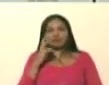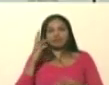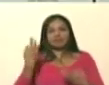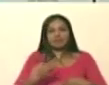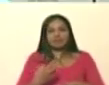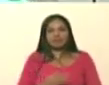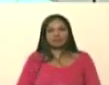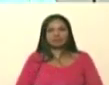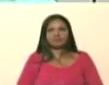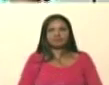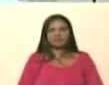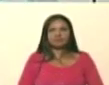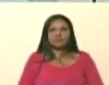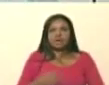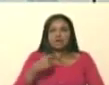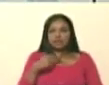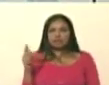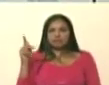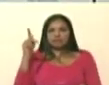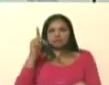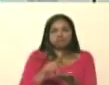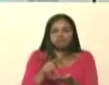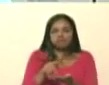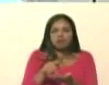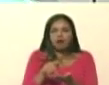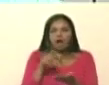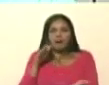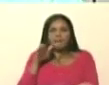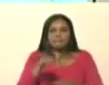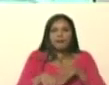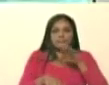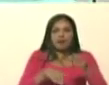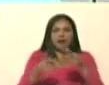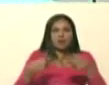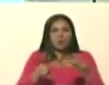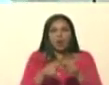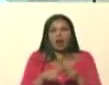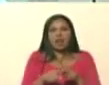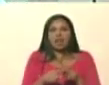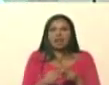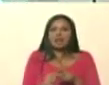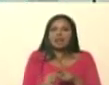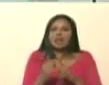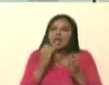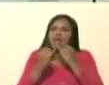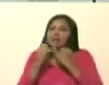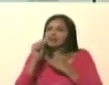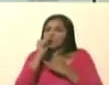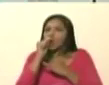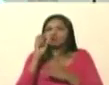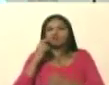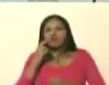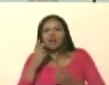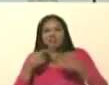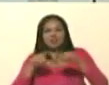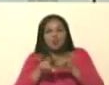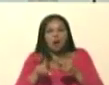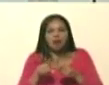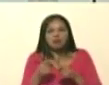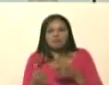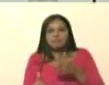ya aquí se ha dado un buen paso al exportar el licor del cacao ya hay valor